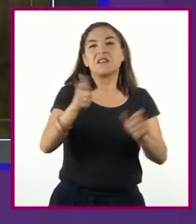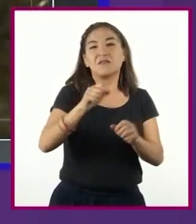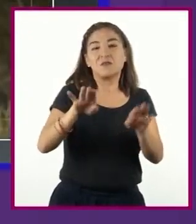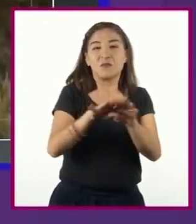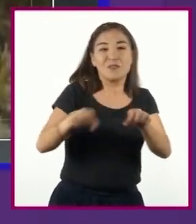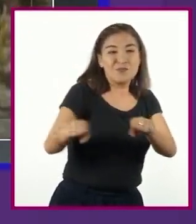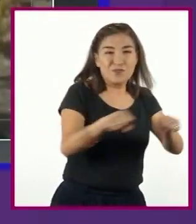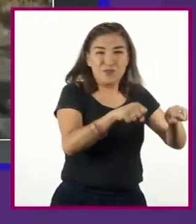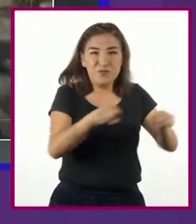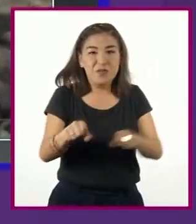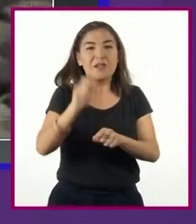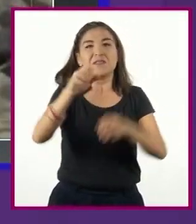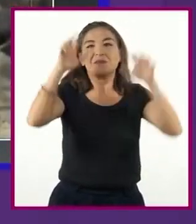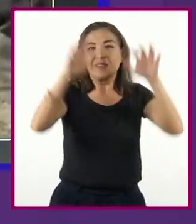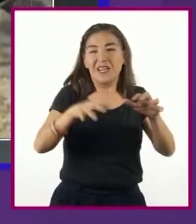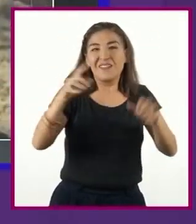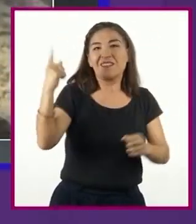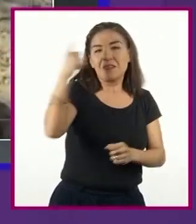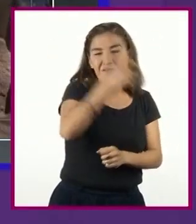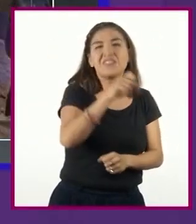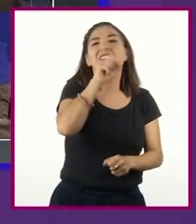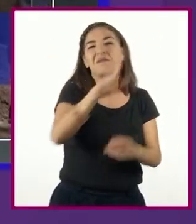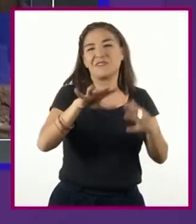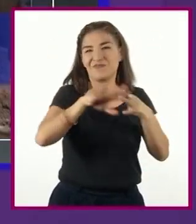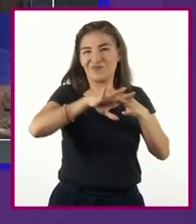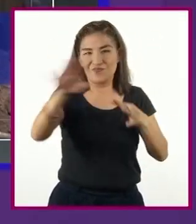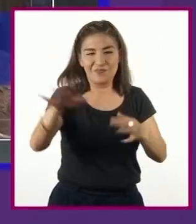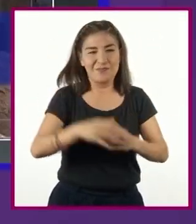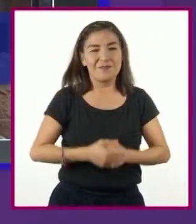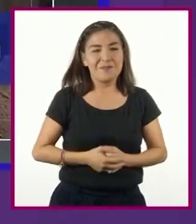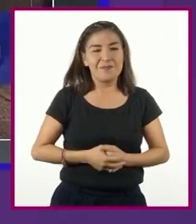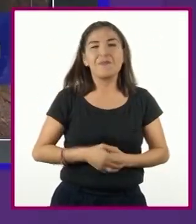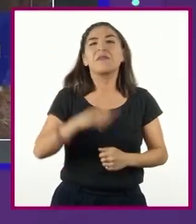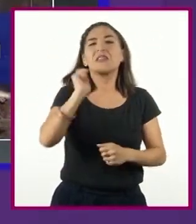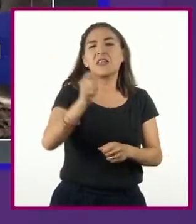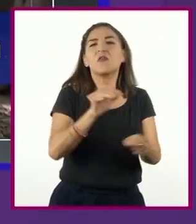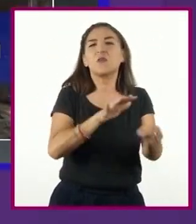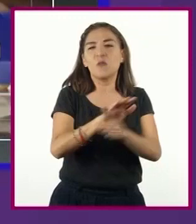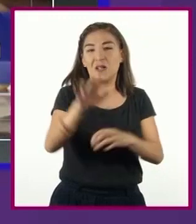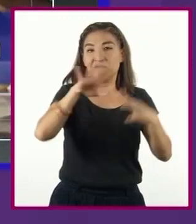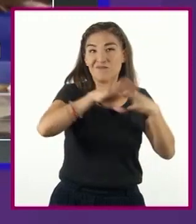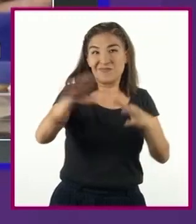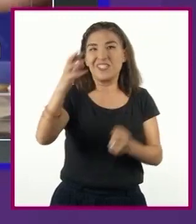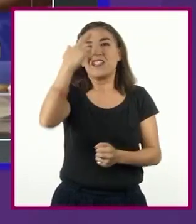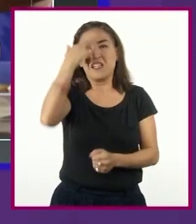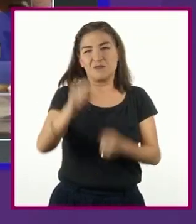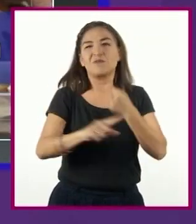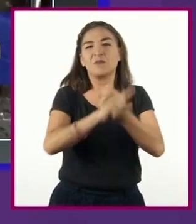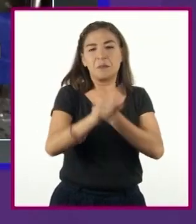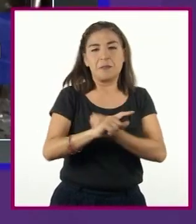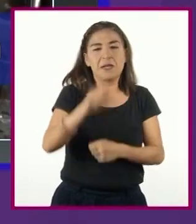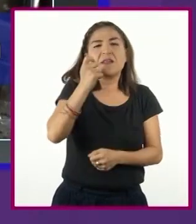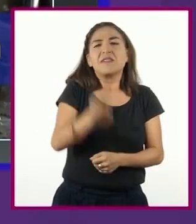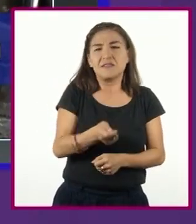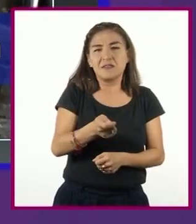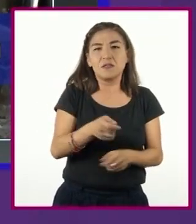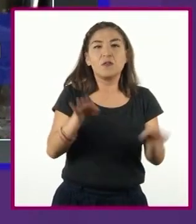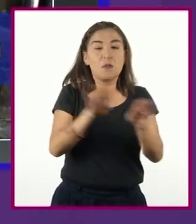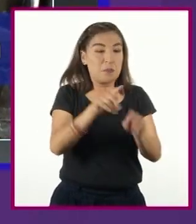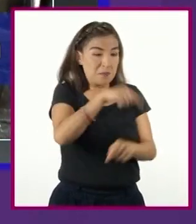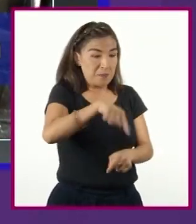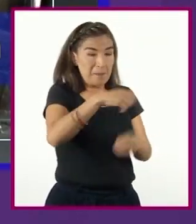o sequías también son causa de emigración. Las migraciones tienen efectos diversos. El lugar de origen pierde